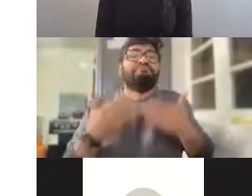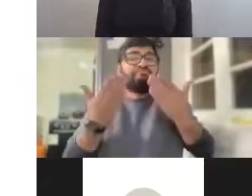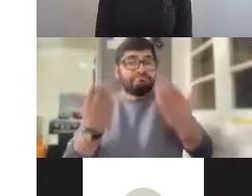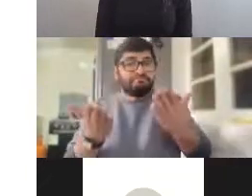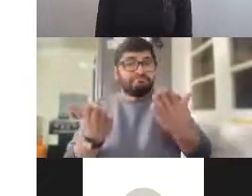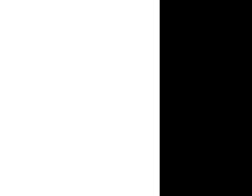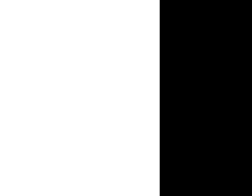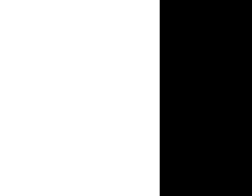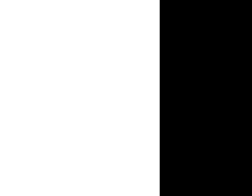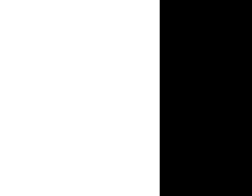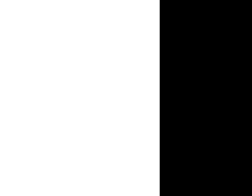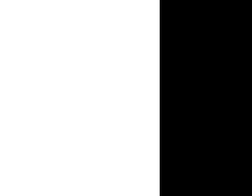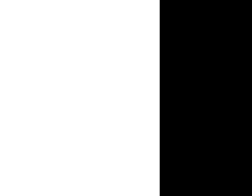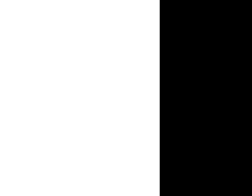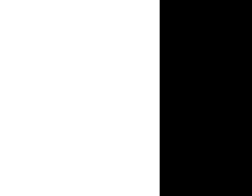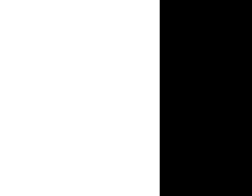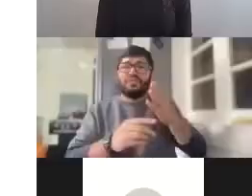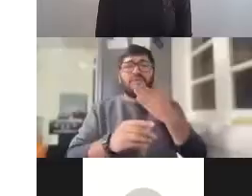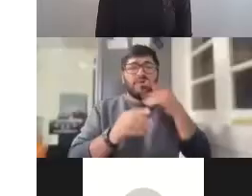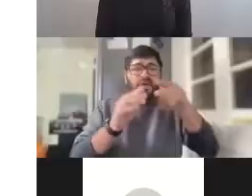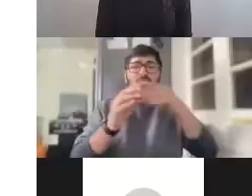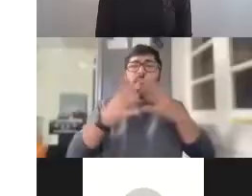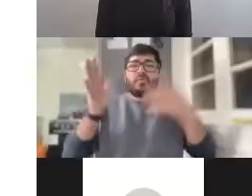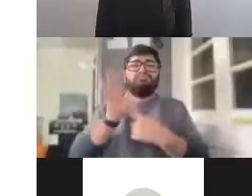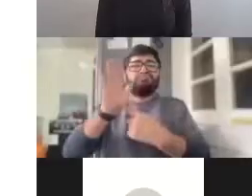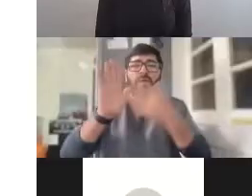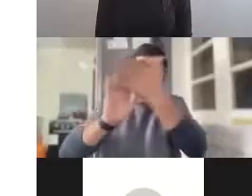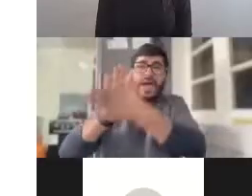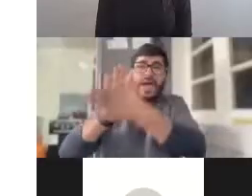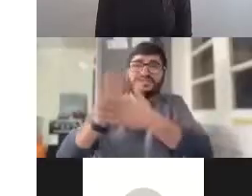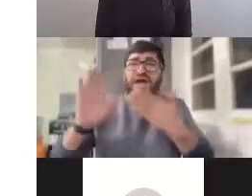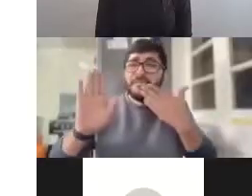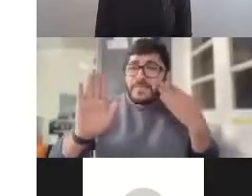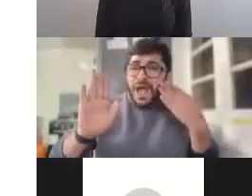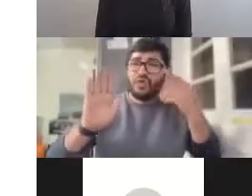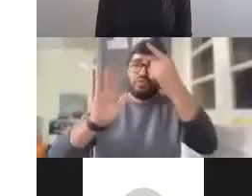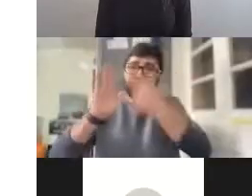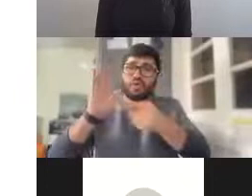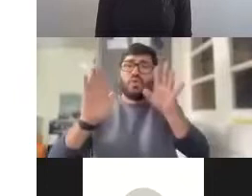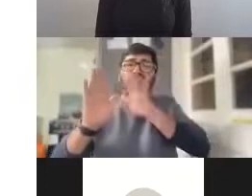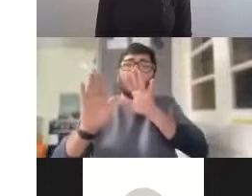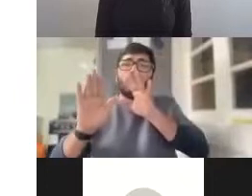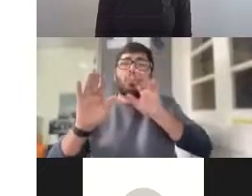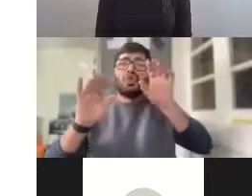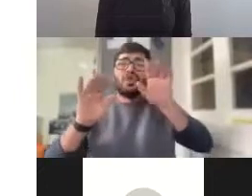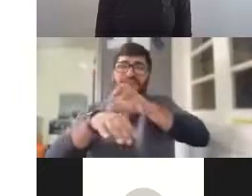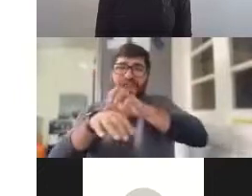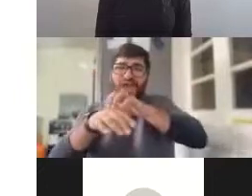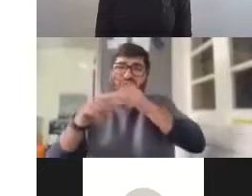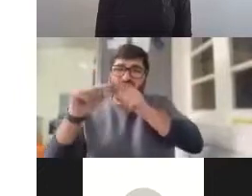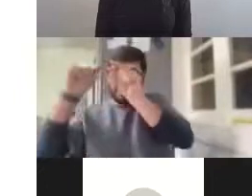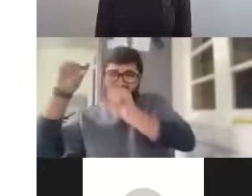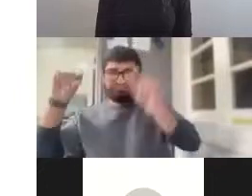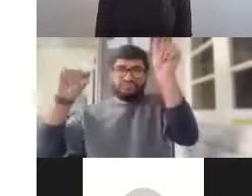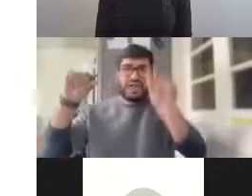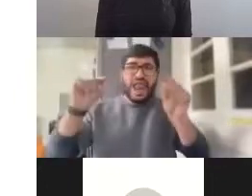Un poquito gordo. Bueno, también con esta PPT, mucho mostrarle un poco el tema de la lengua de señas. El fondo es blanco